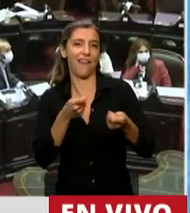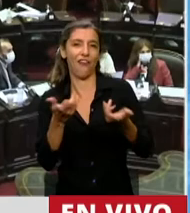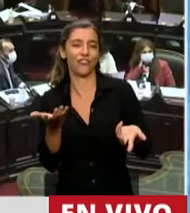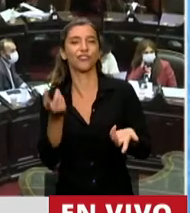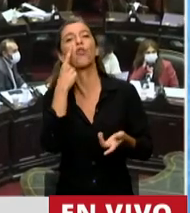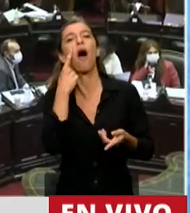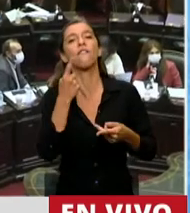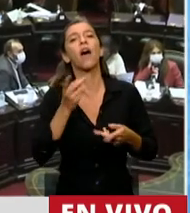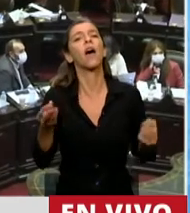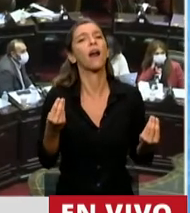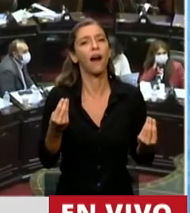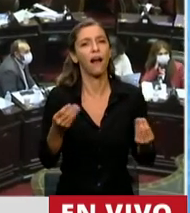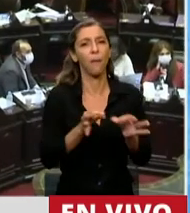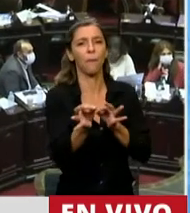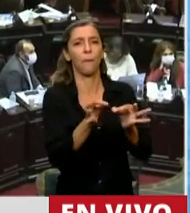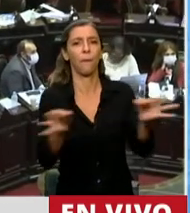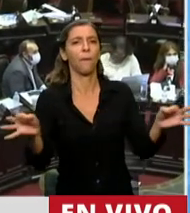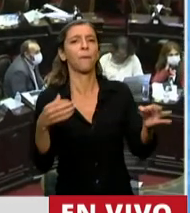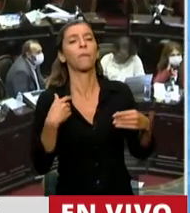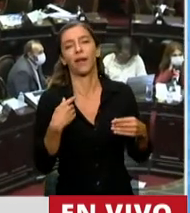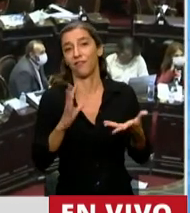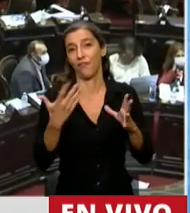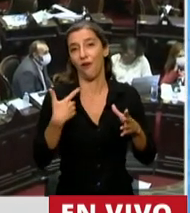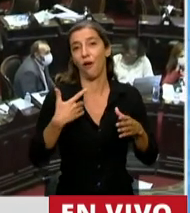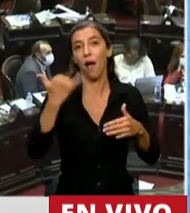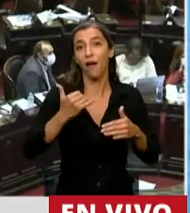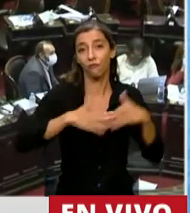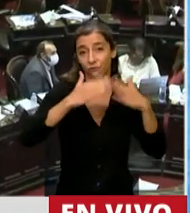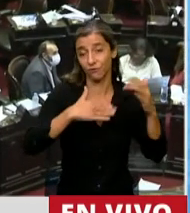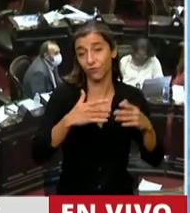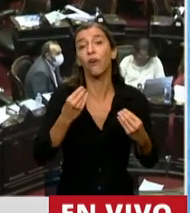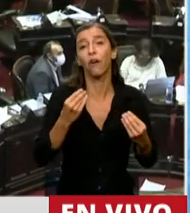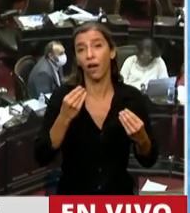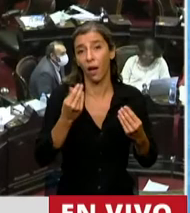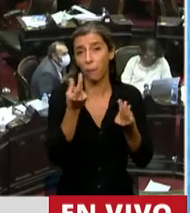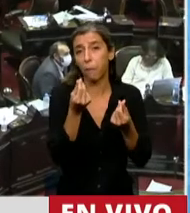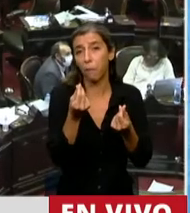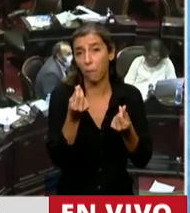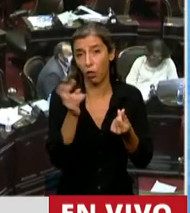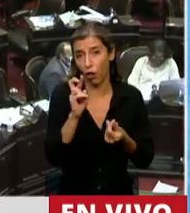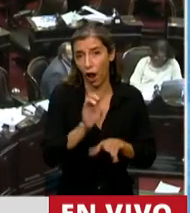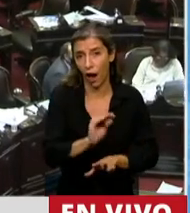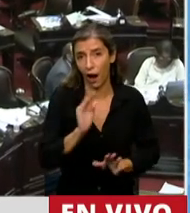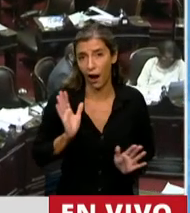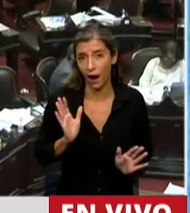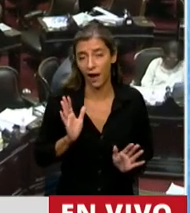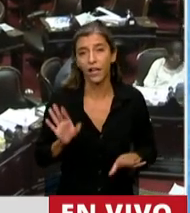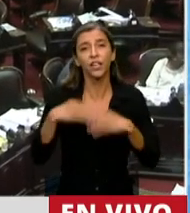cuadrado, valuado en dólares, fíjese que en la Ciudad de Buenos Aires hay